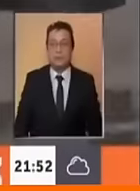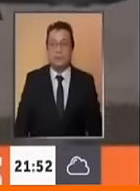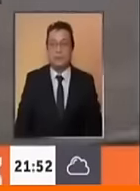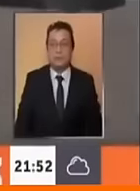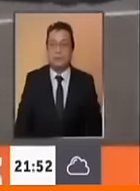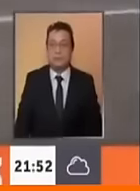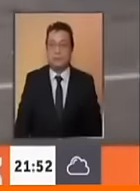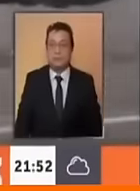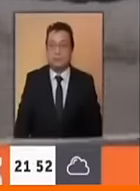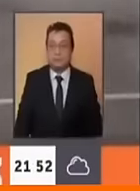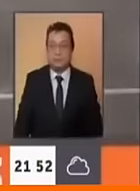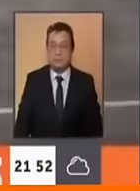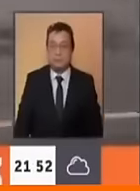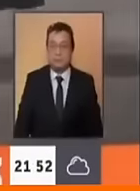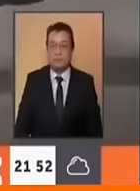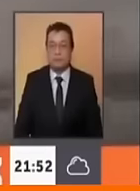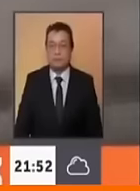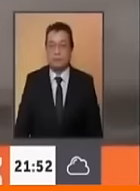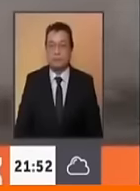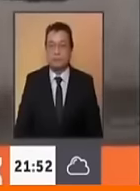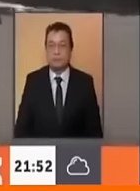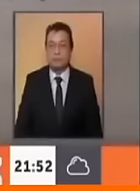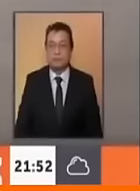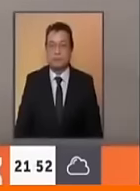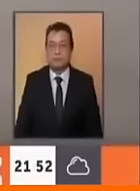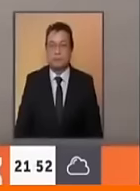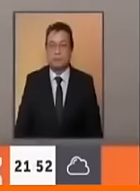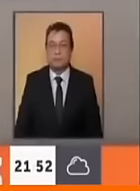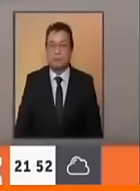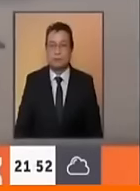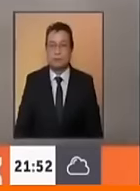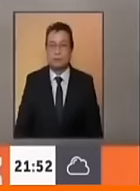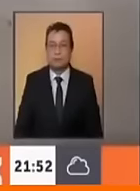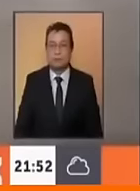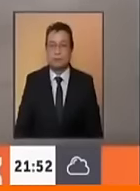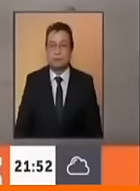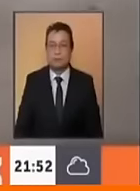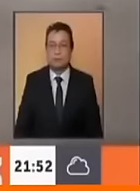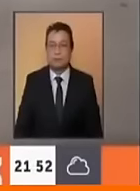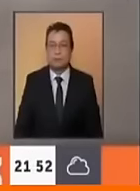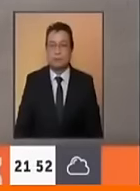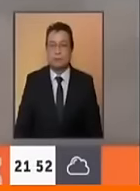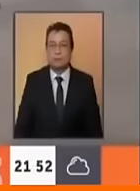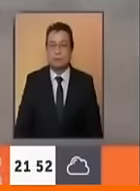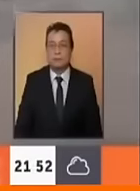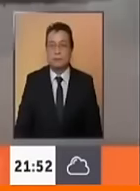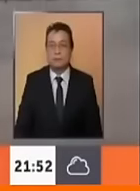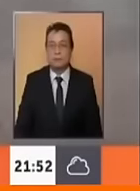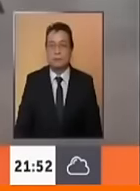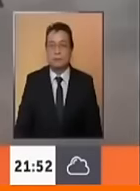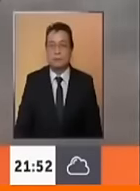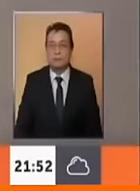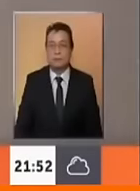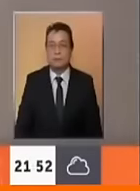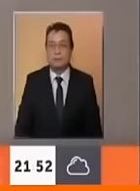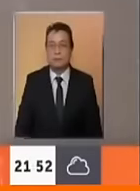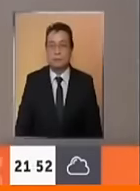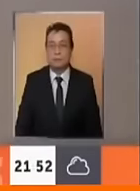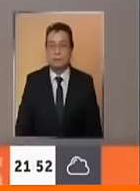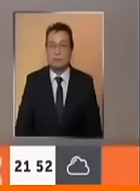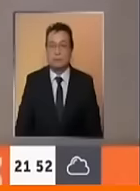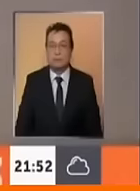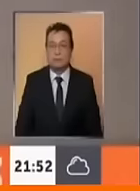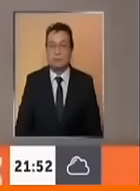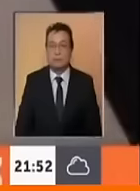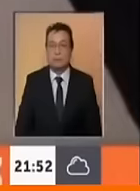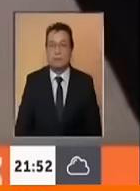van el piloto y el copiloto. No es un lugar muy amplio. Van ajustaditos entre pantalla y asiento, van ahí nomás.